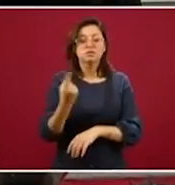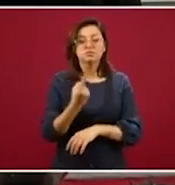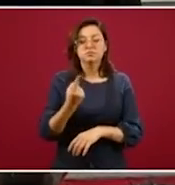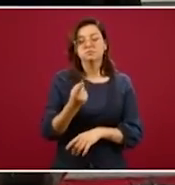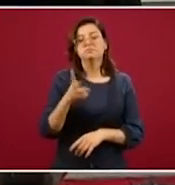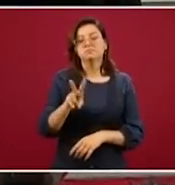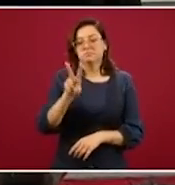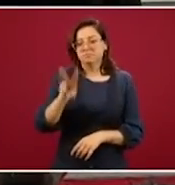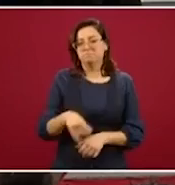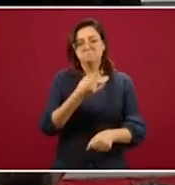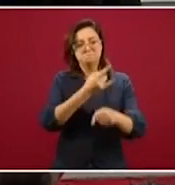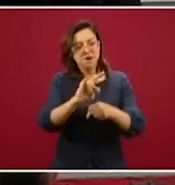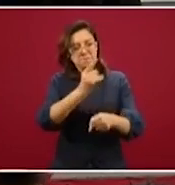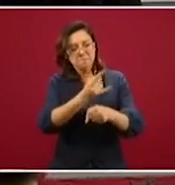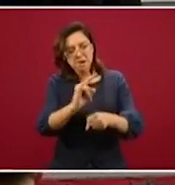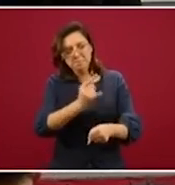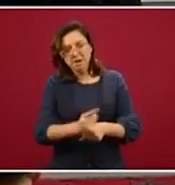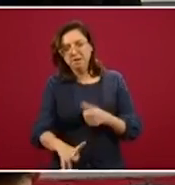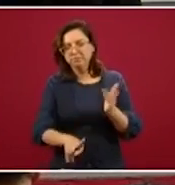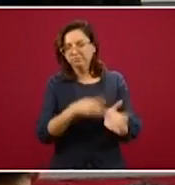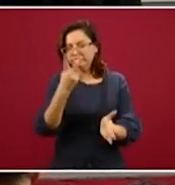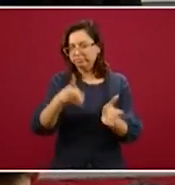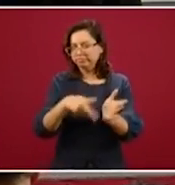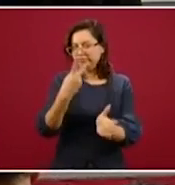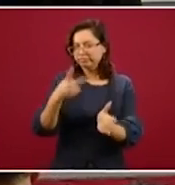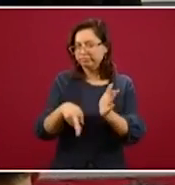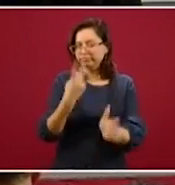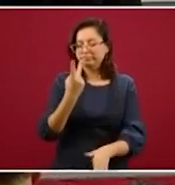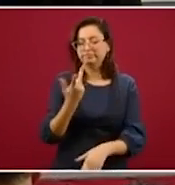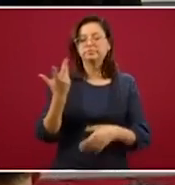evidentemente los incumplimientos han sido constantes, reiterativos, y esta